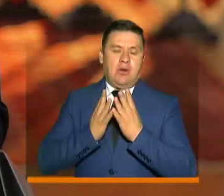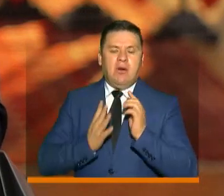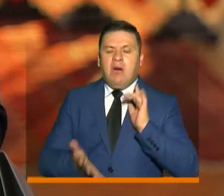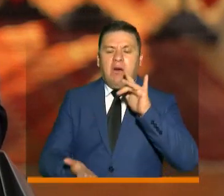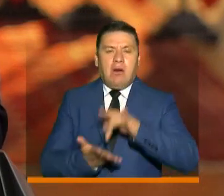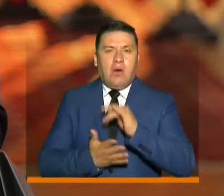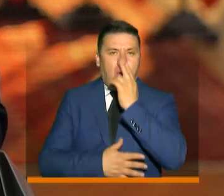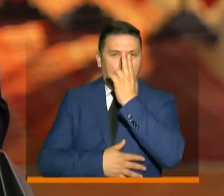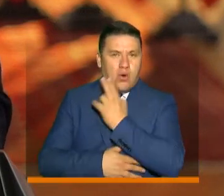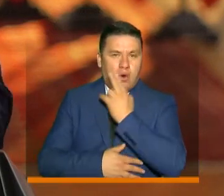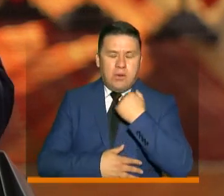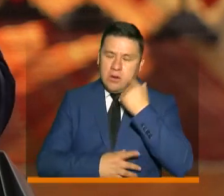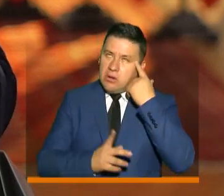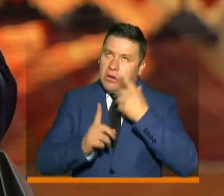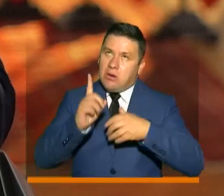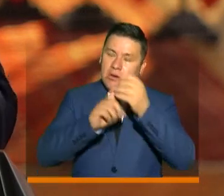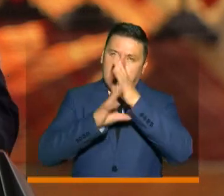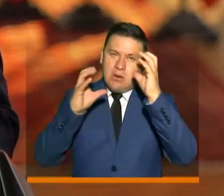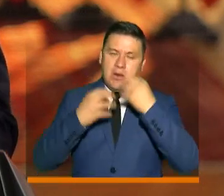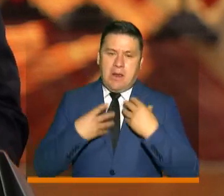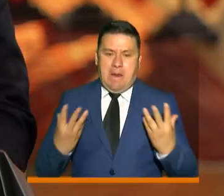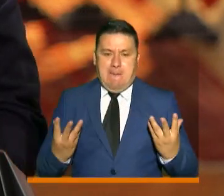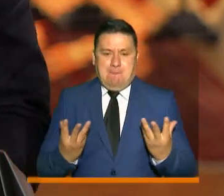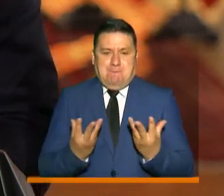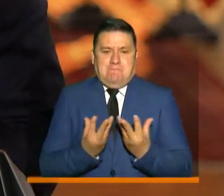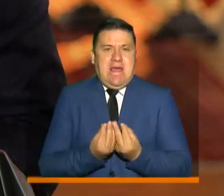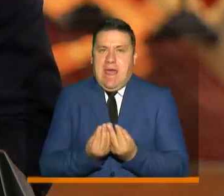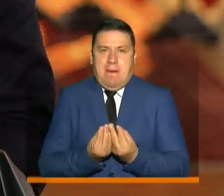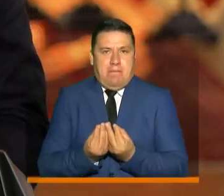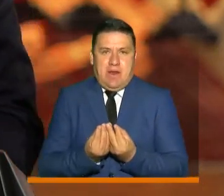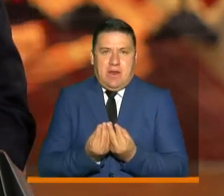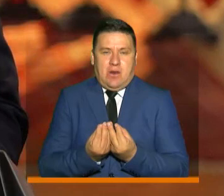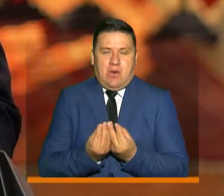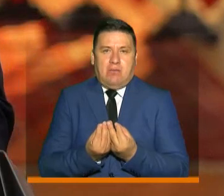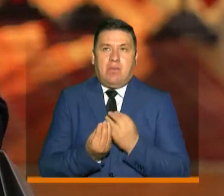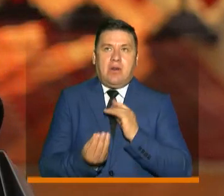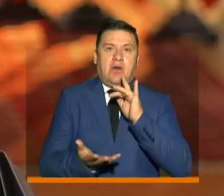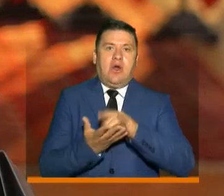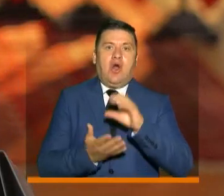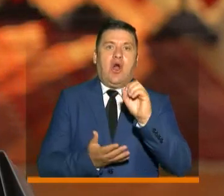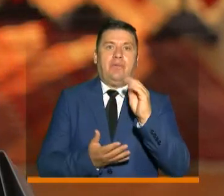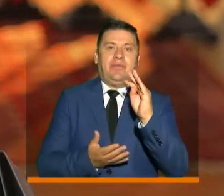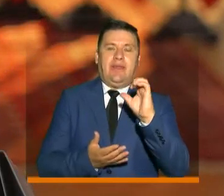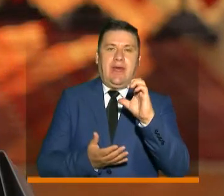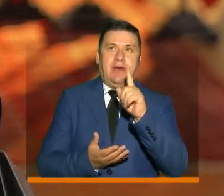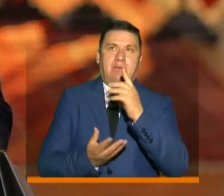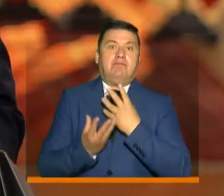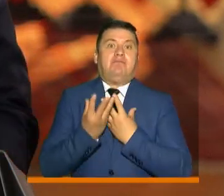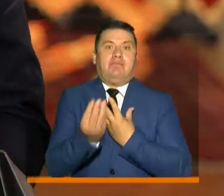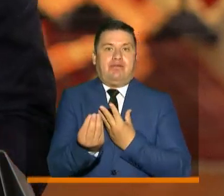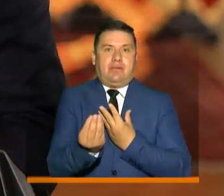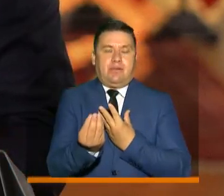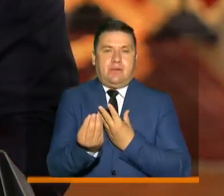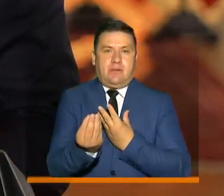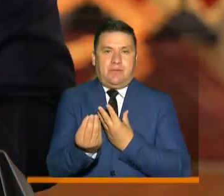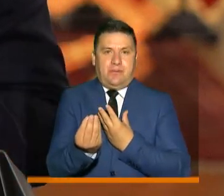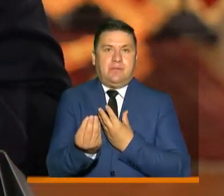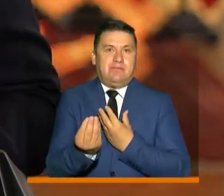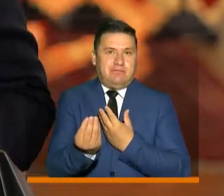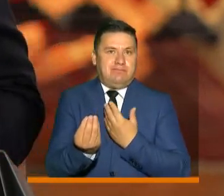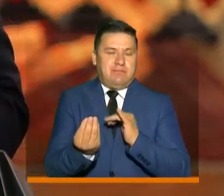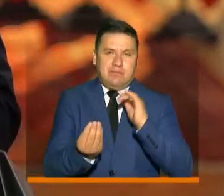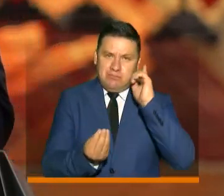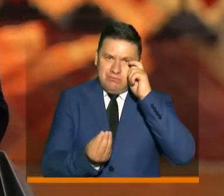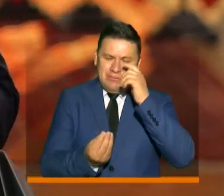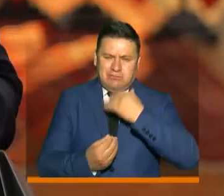ese anhelo de hacernos miembros plenos de la ocde nuestro gobierno se